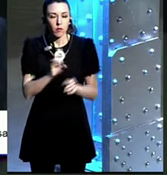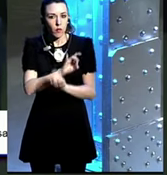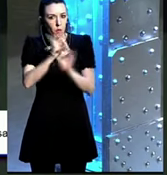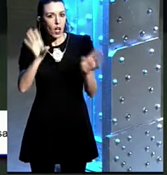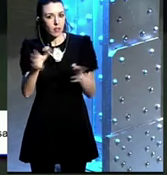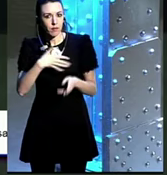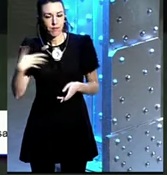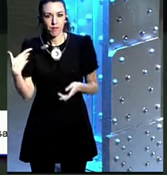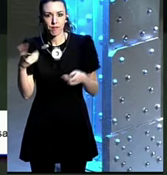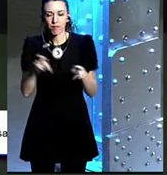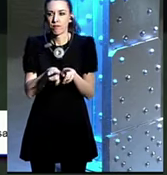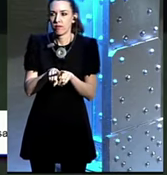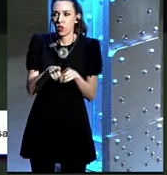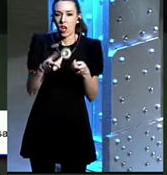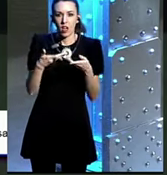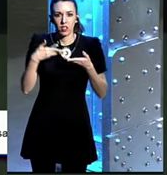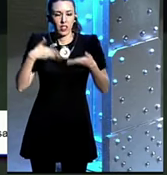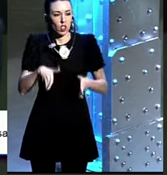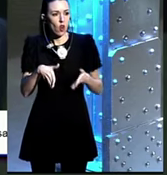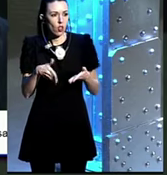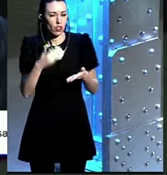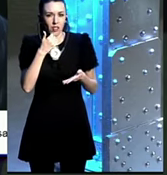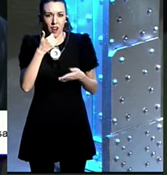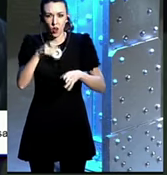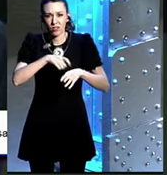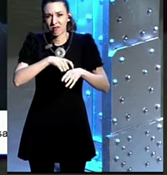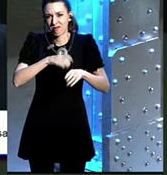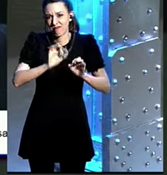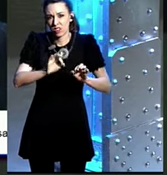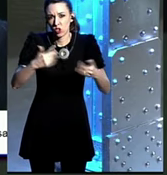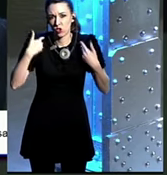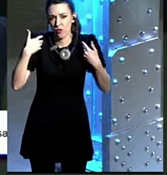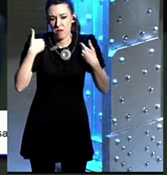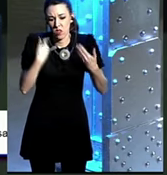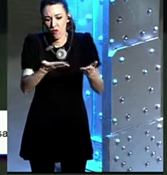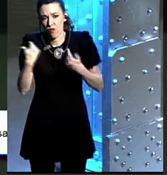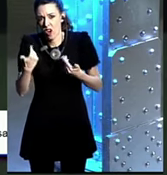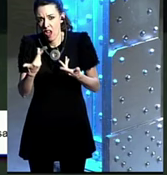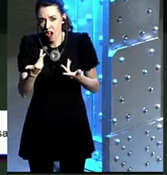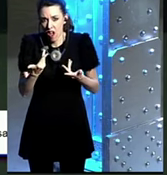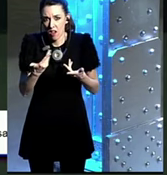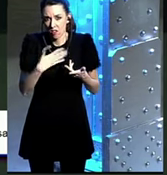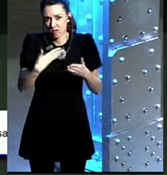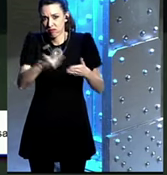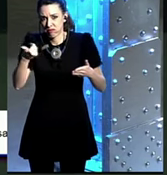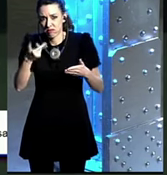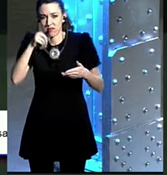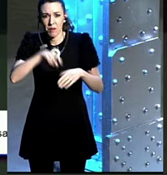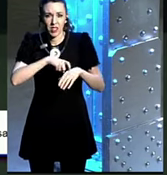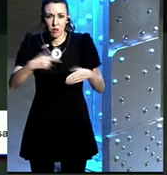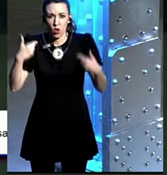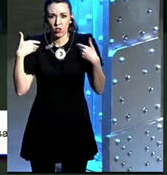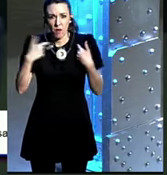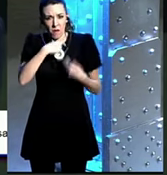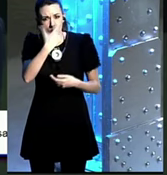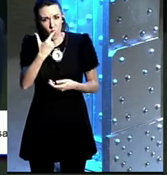supuesto, queríamos eliminarle a nuestros hijos cierto tipo de sufrimiento, querríamos librarnos de mucho tipo de sufrimiento y de mucho tipo de